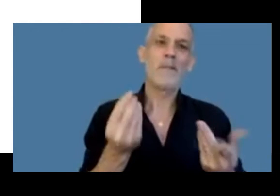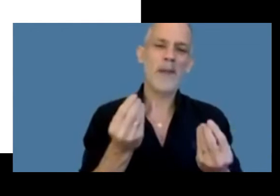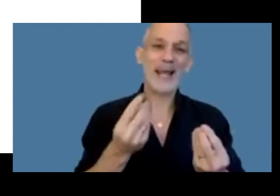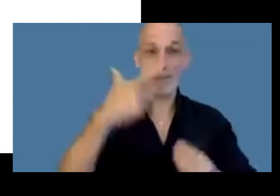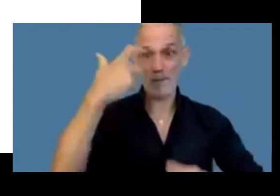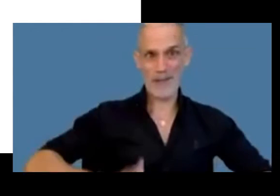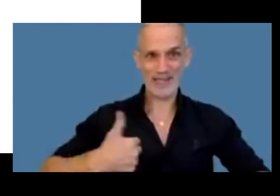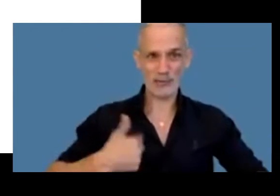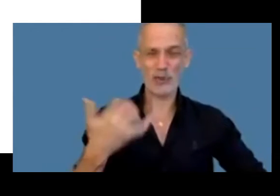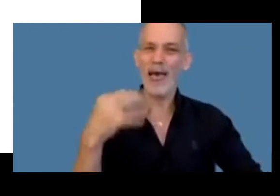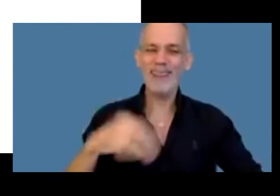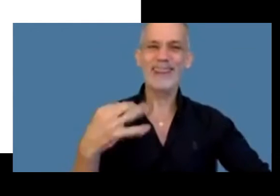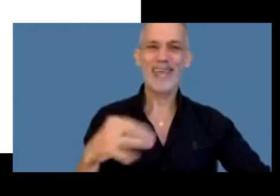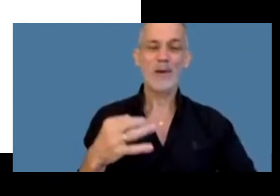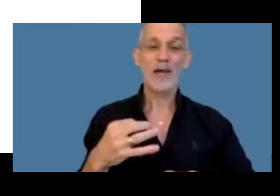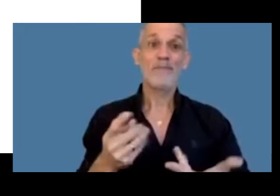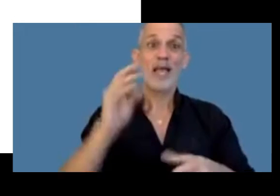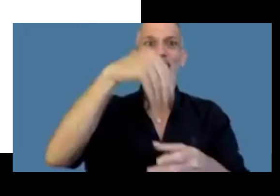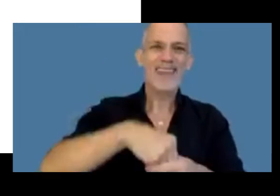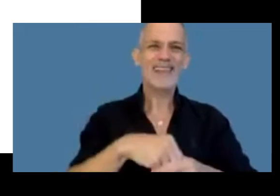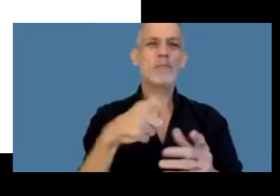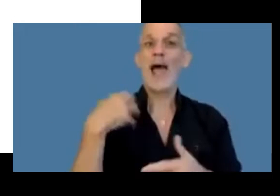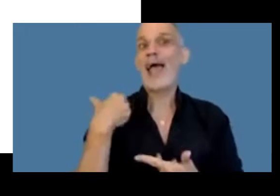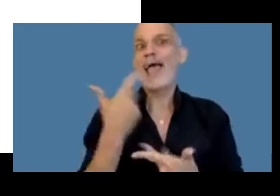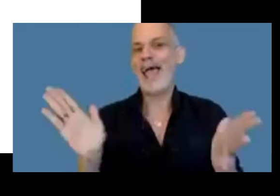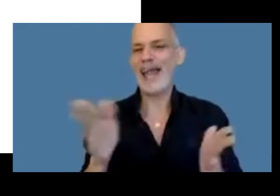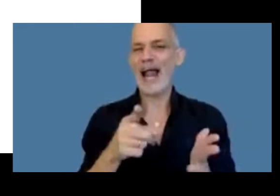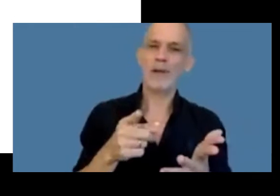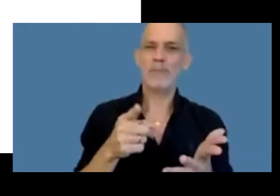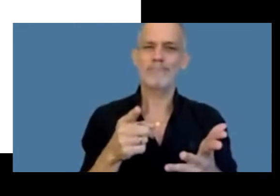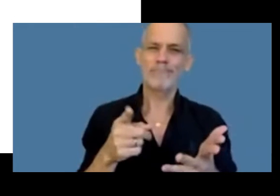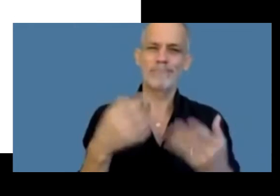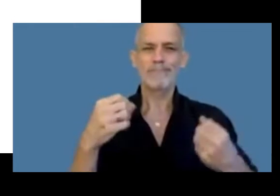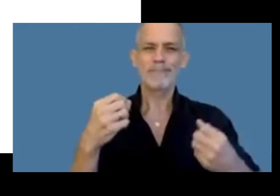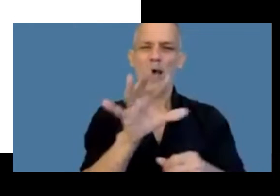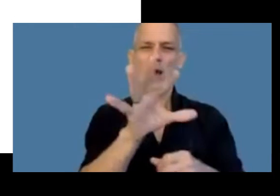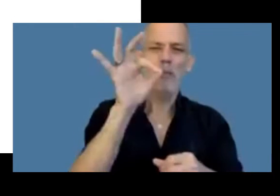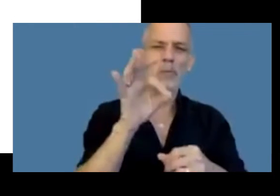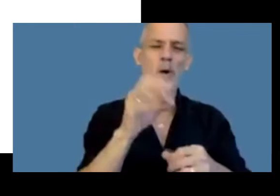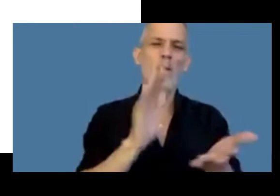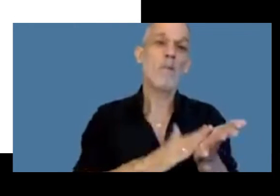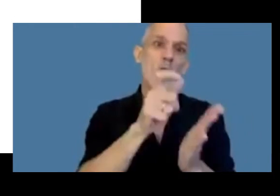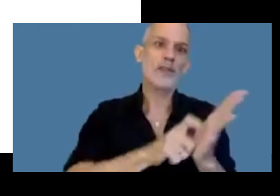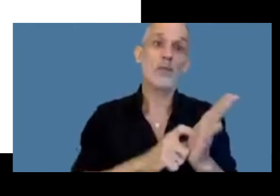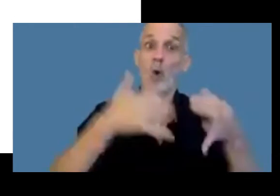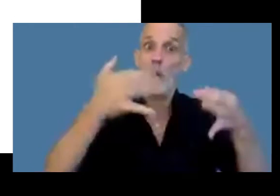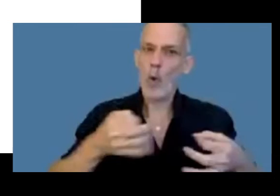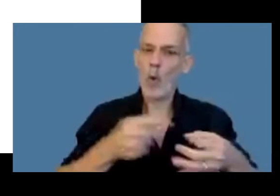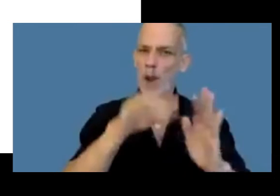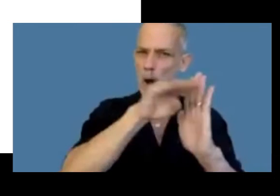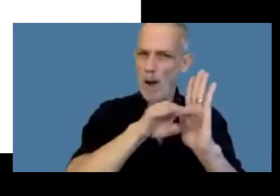contribuyente debería pertenecer al régimen general, pero el ejercicio de la opción, siempre y cuando cumpla con las